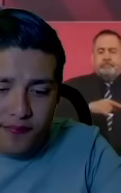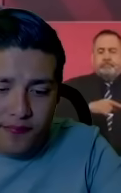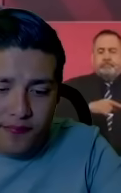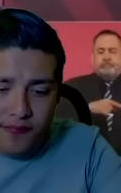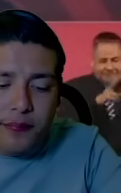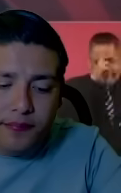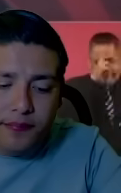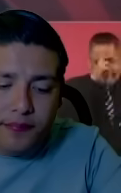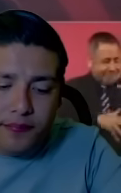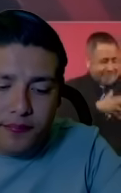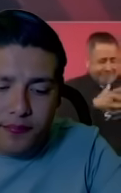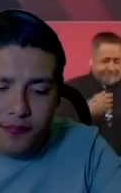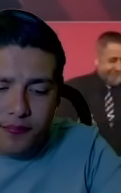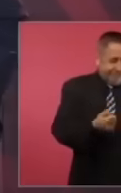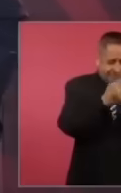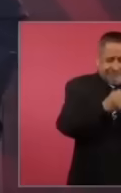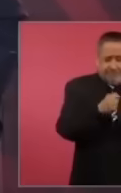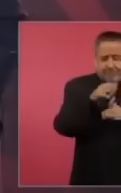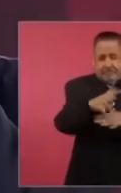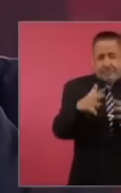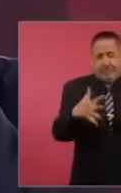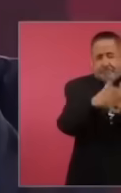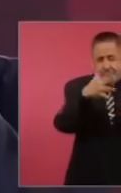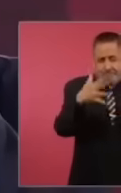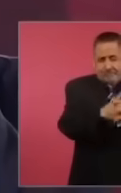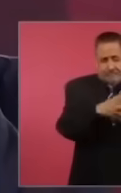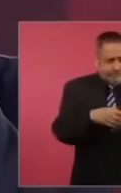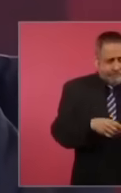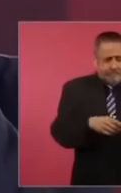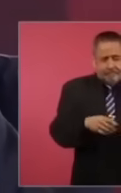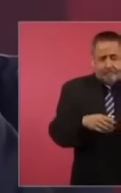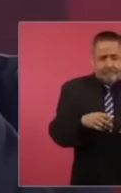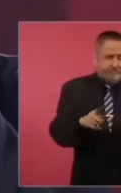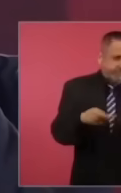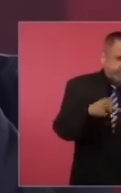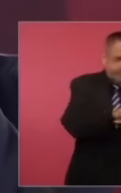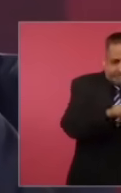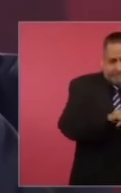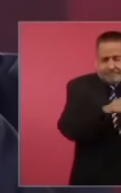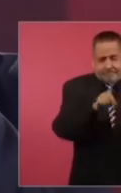Desatada cuando la guerra del narcotráfico